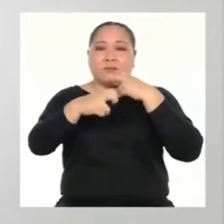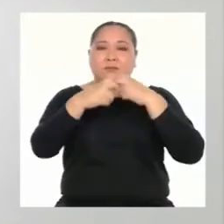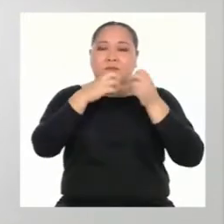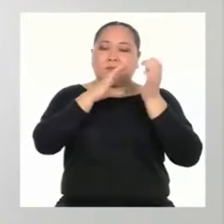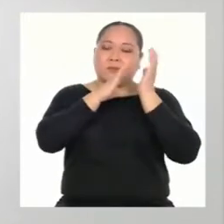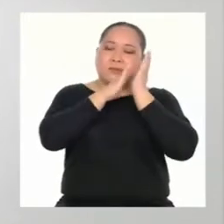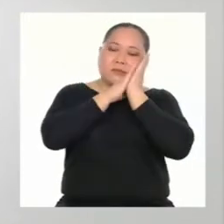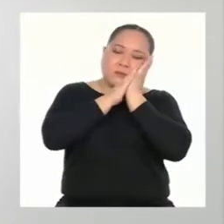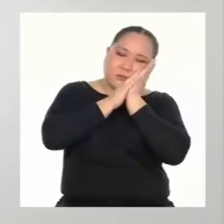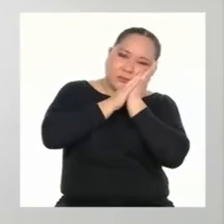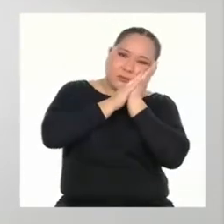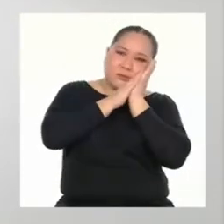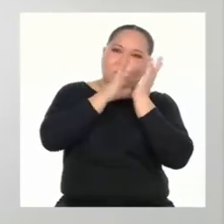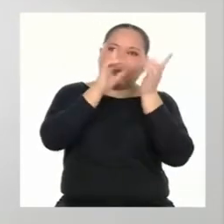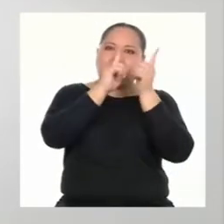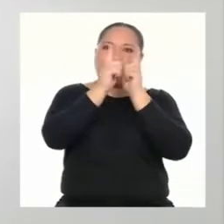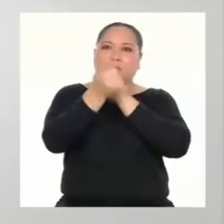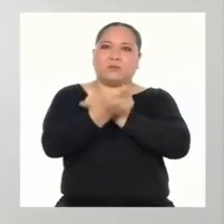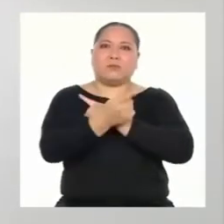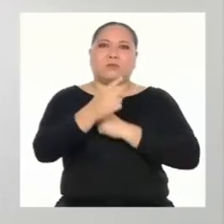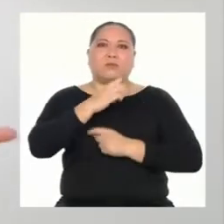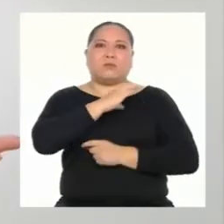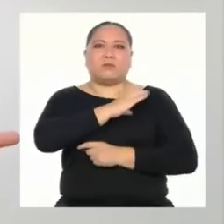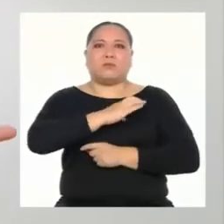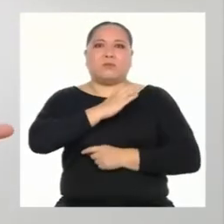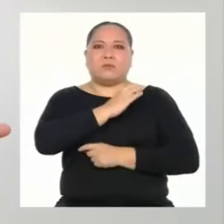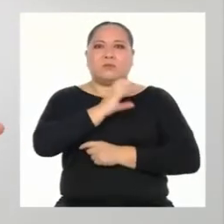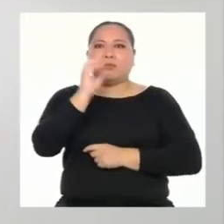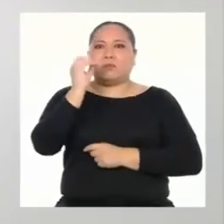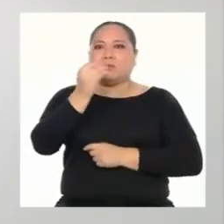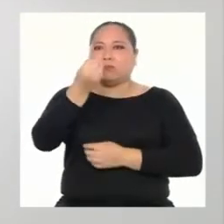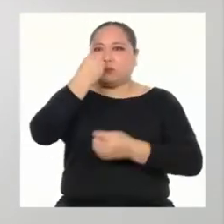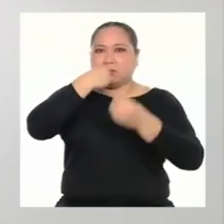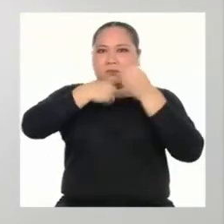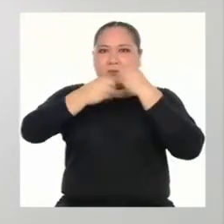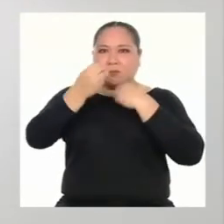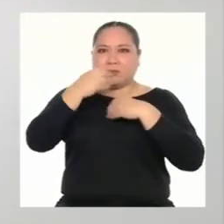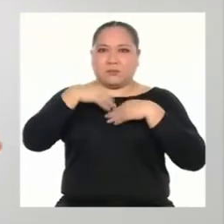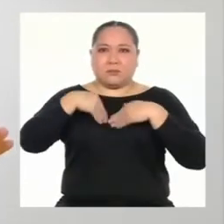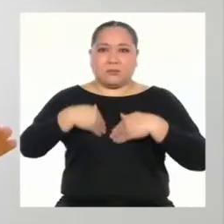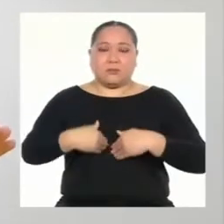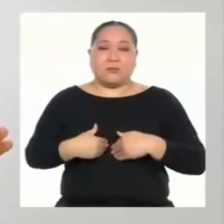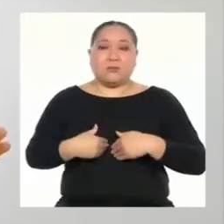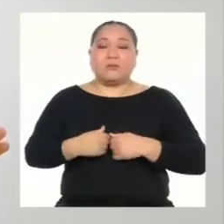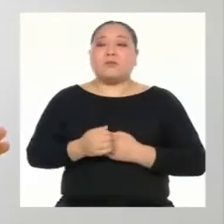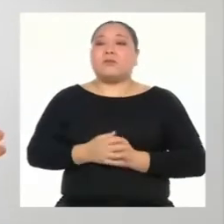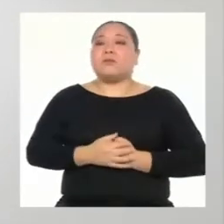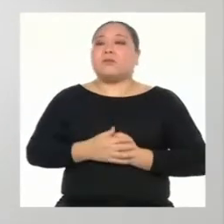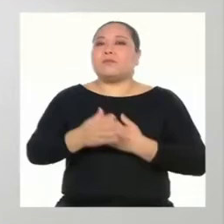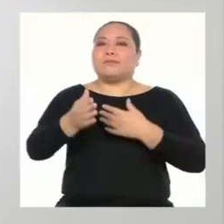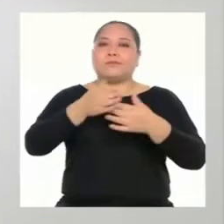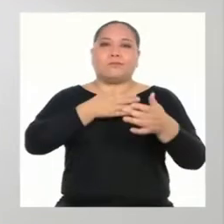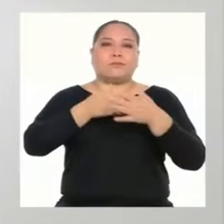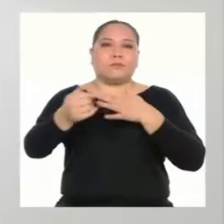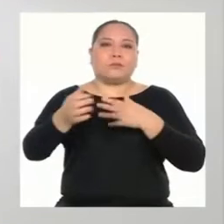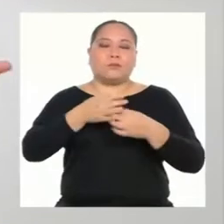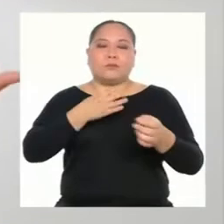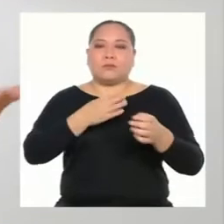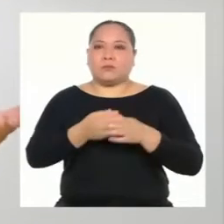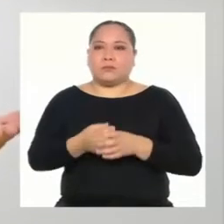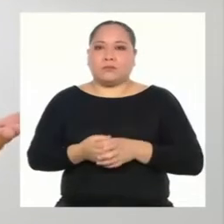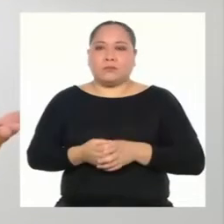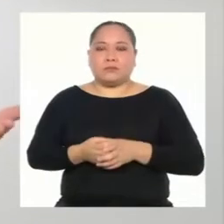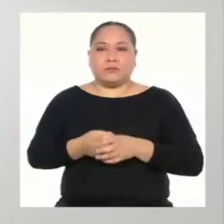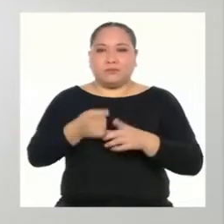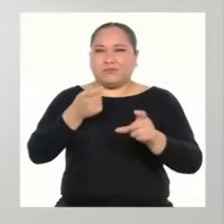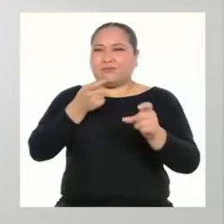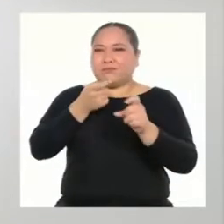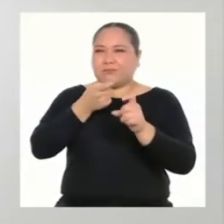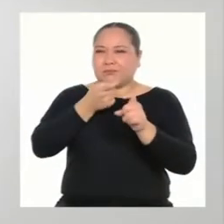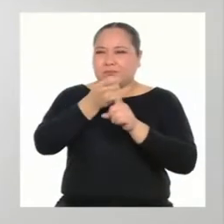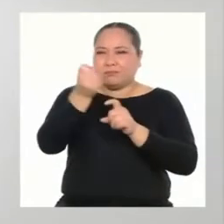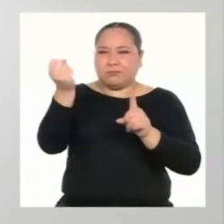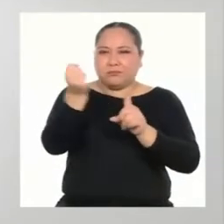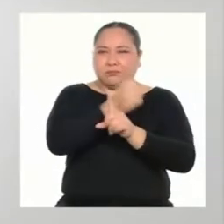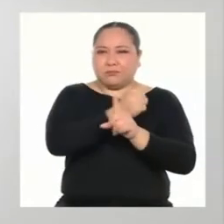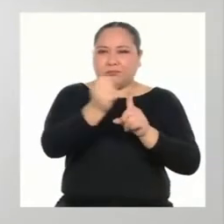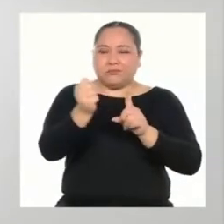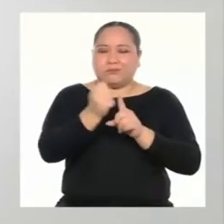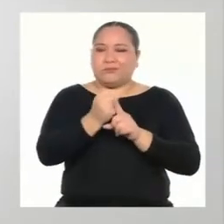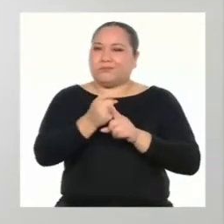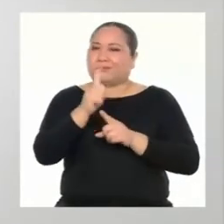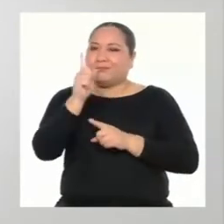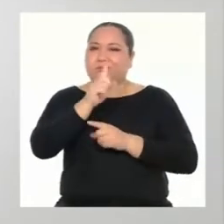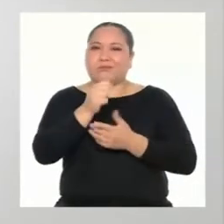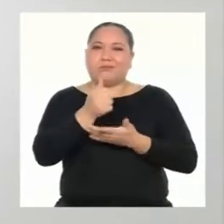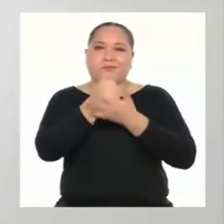de sueño, cambios de carácter o en el apetito. Cualquier tipo de violencia afecta negativamente la